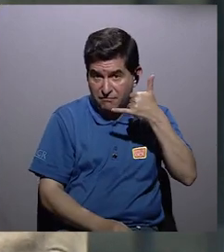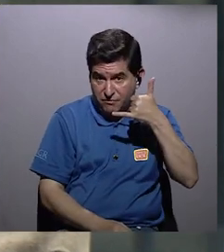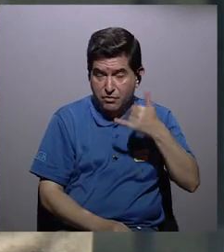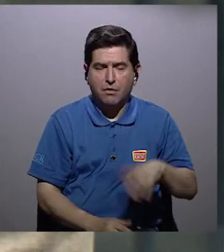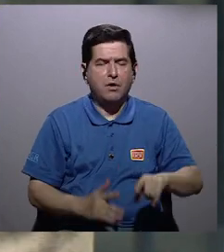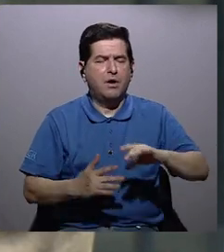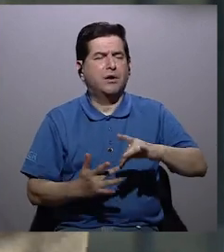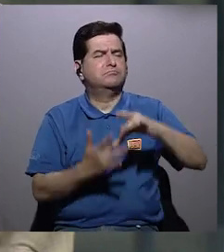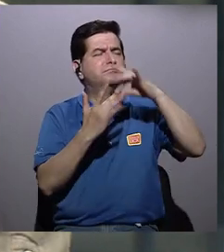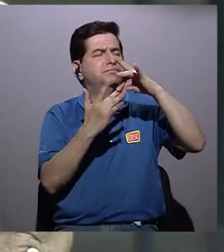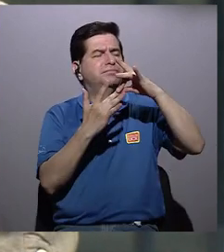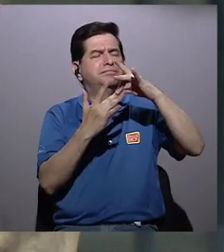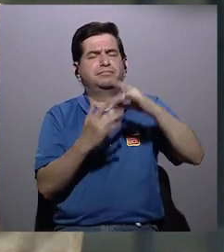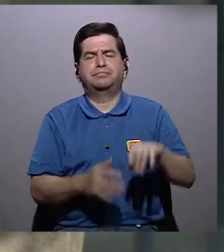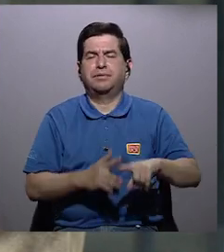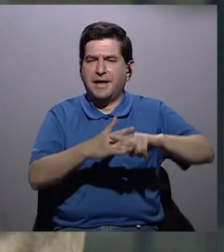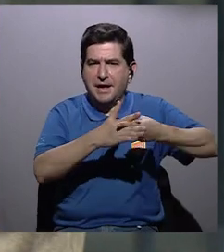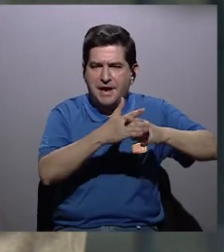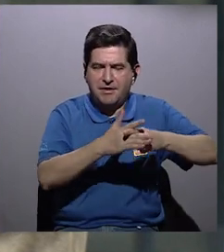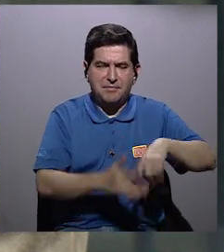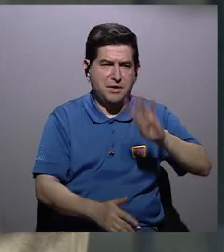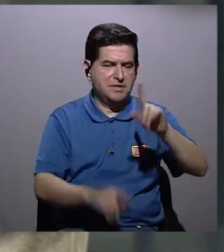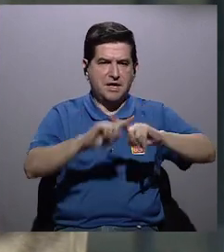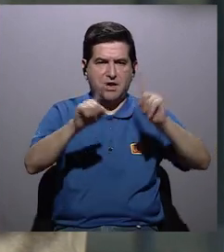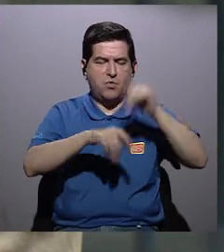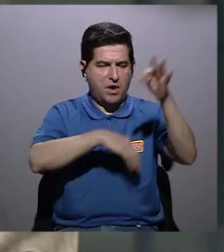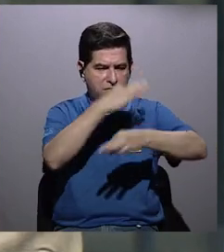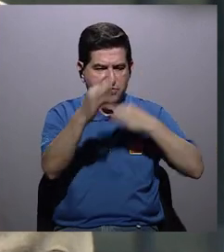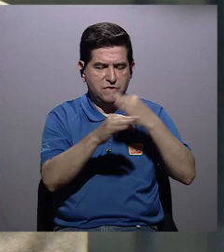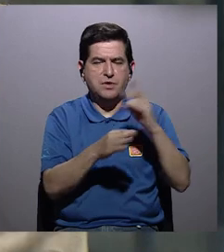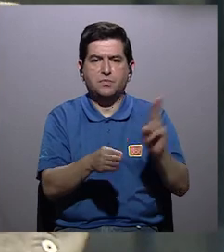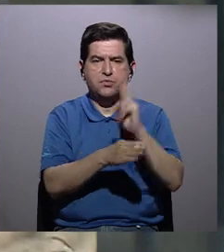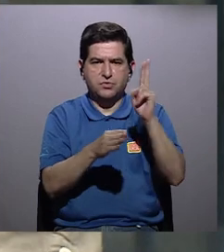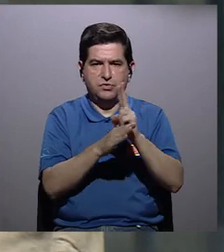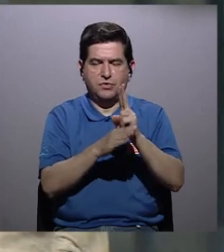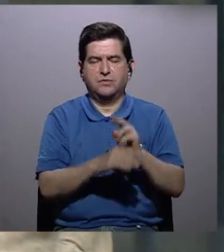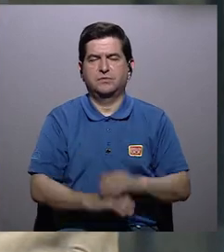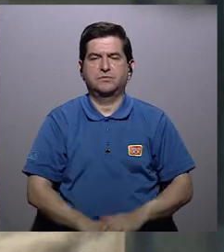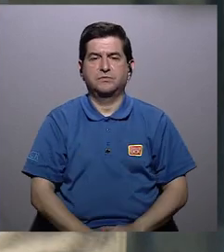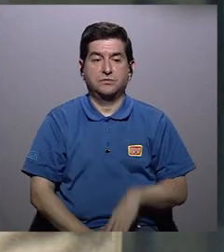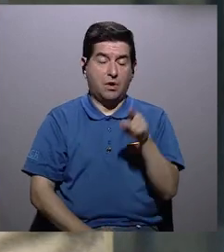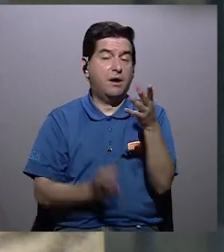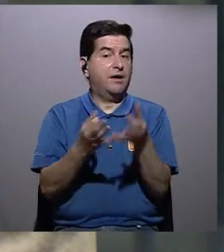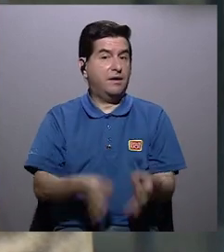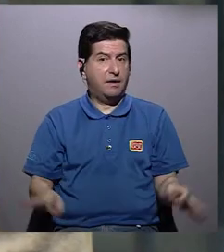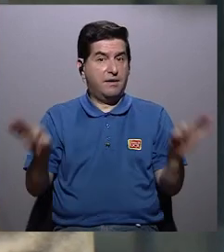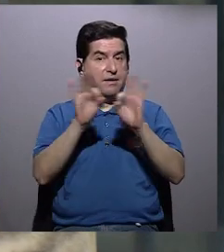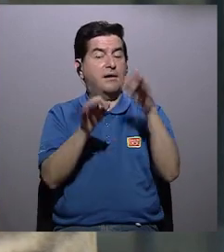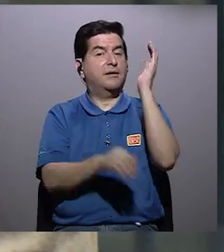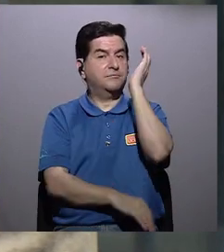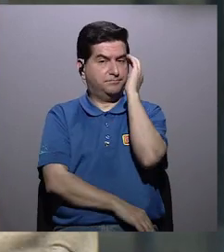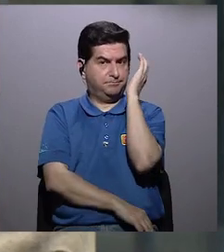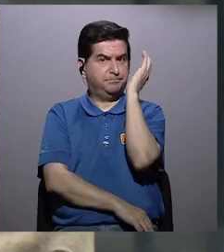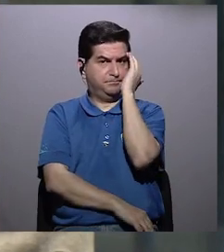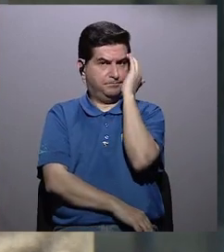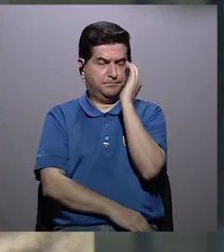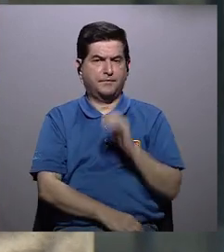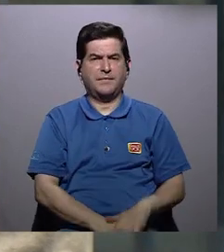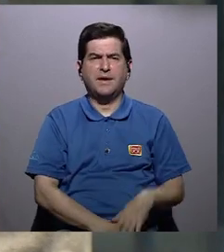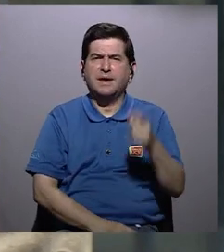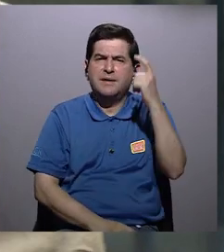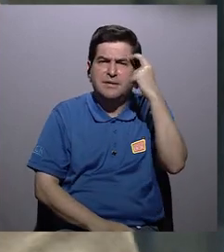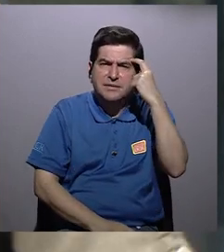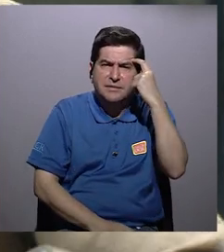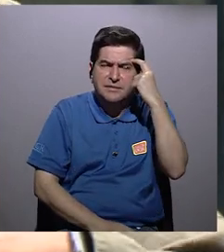principal herramienta para estos cuatro diferentes tipos de uso, y de allí que esto sea importante considerar para efectos